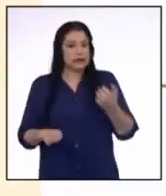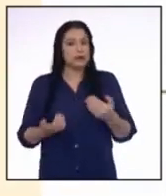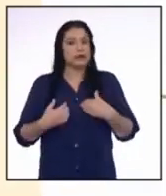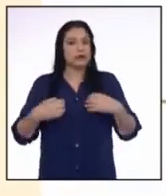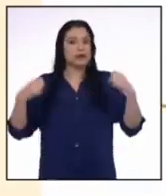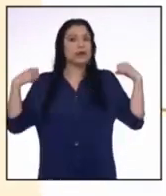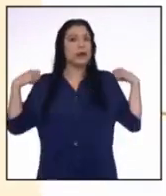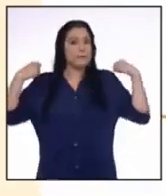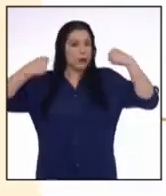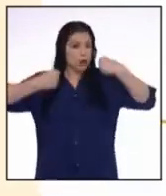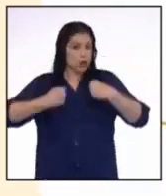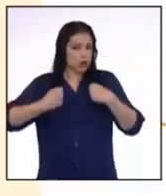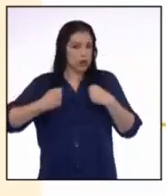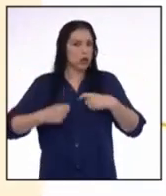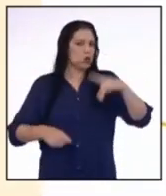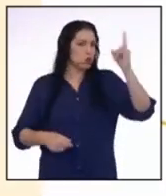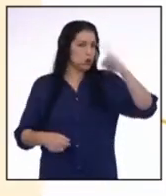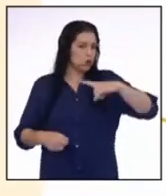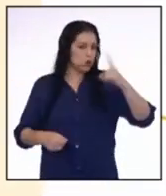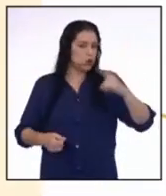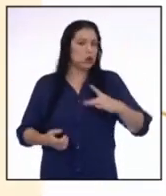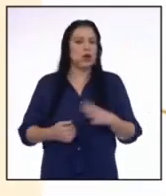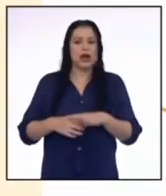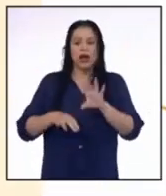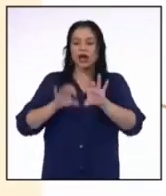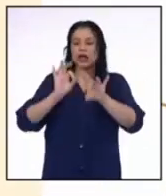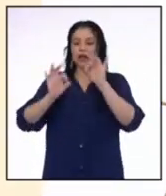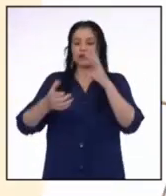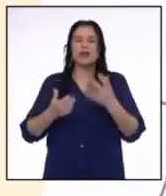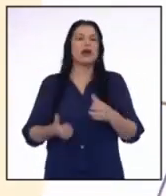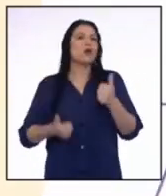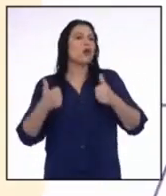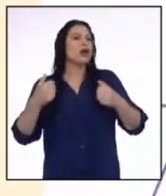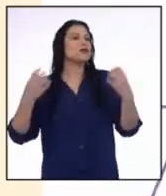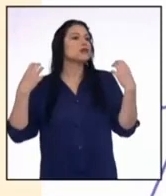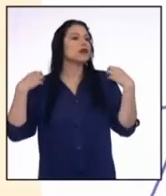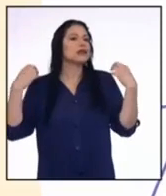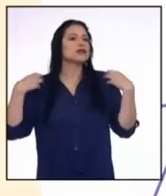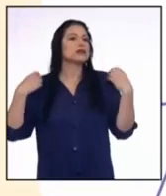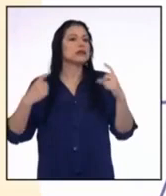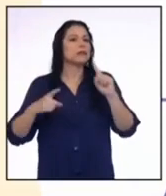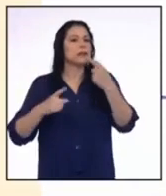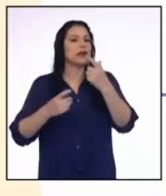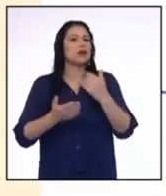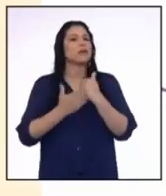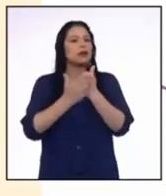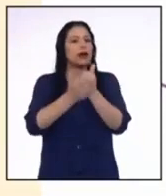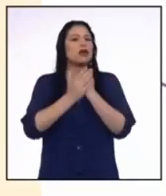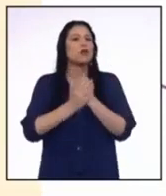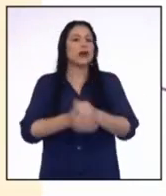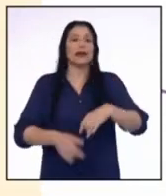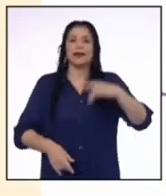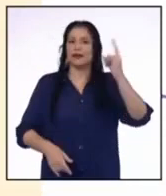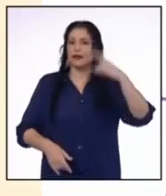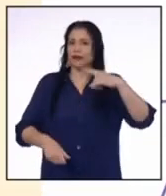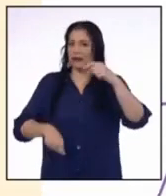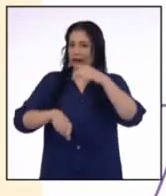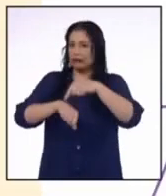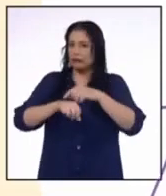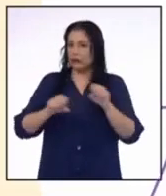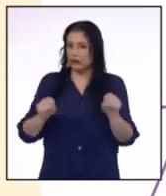emergencia. Identificar las instituciones de primera respuesta y de atención a la emergencia.